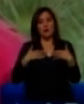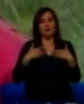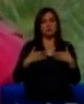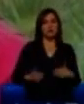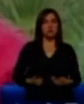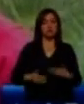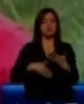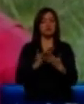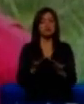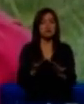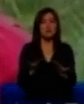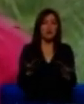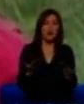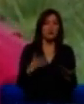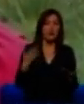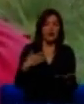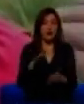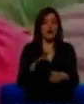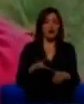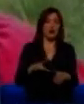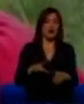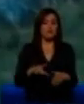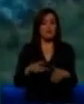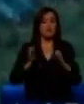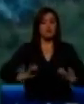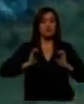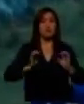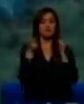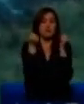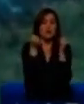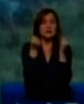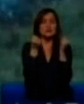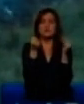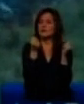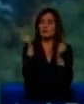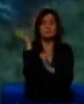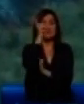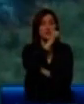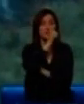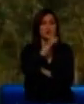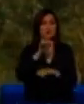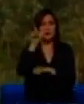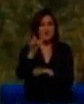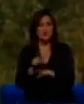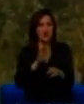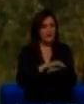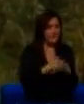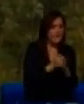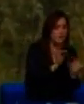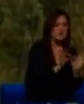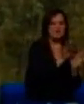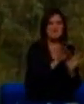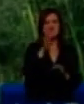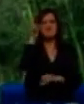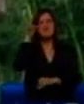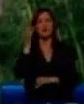energías, entonces, y nos toca ya sacar de donde no haya. Se presume que el incendio fue provocado. En tanto, pasado el mediodía, se activó